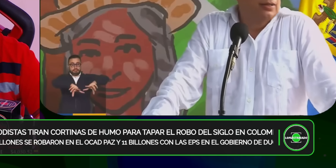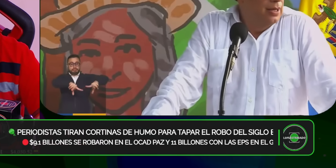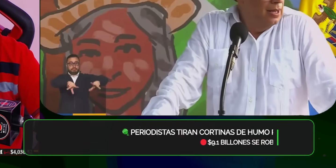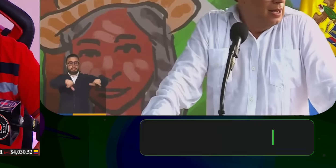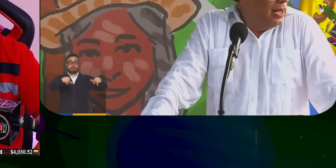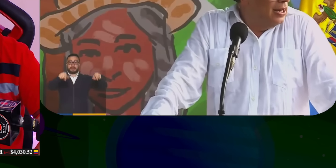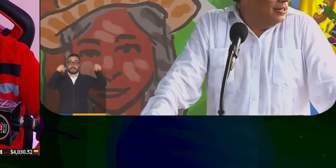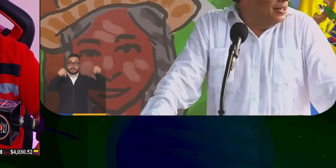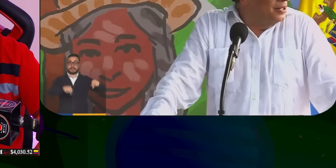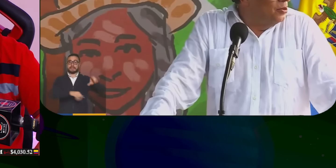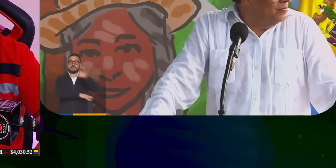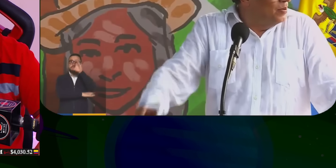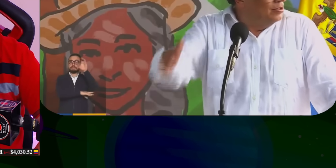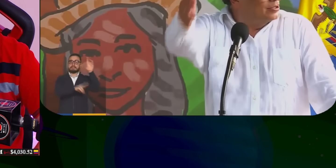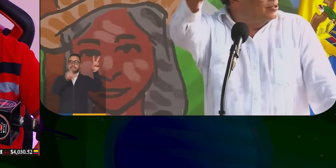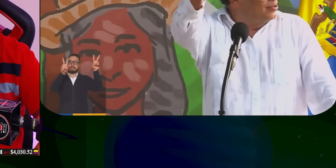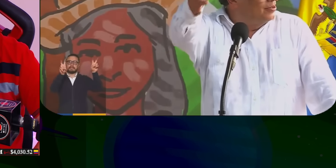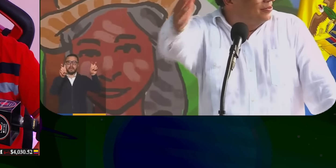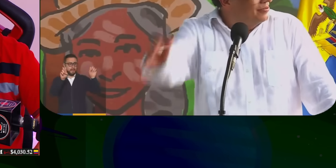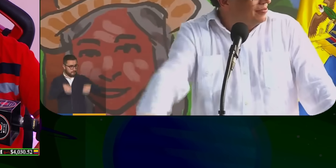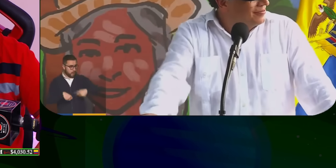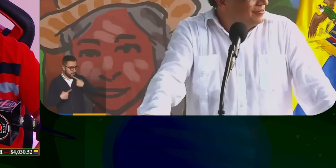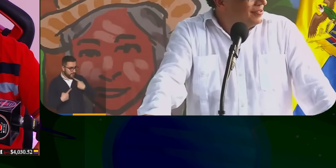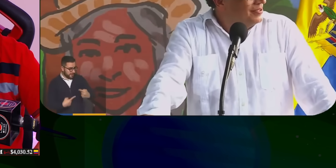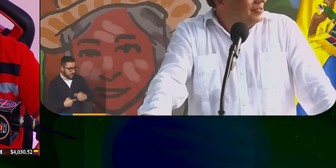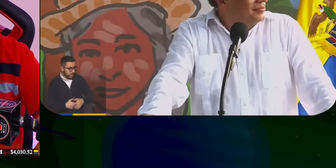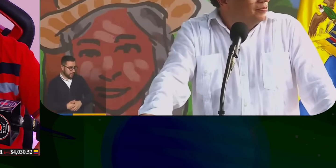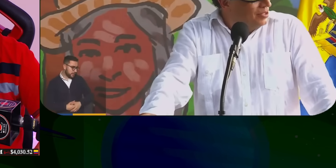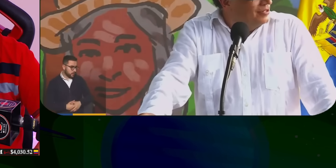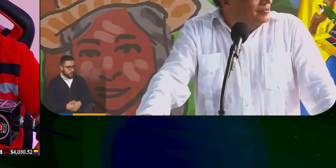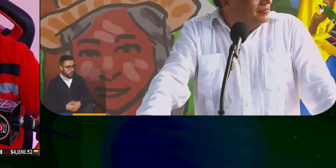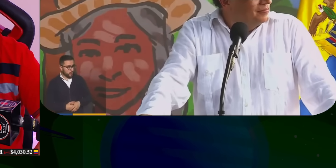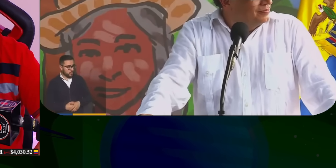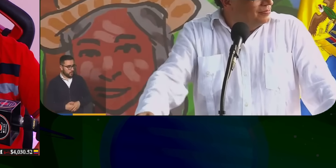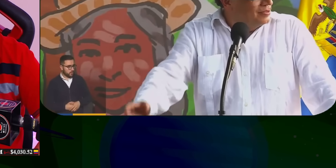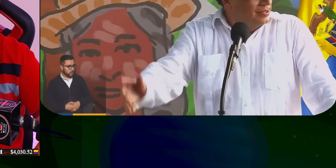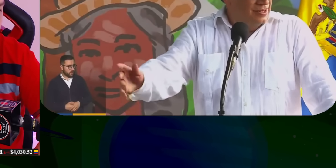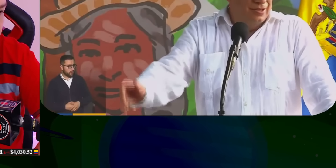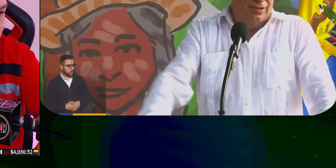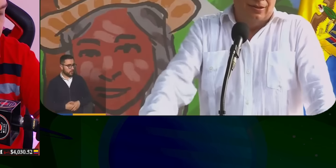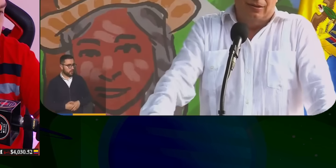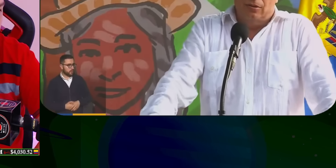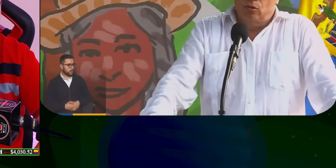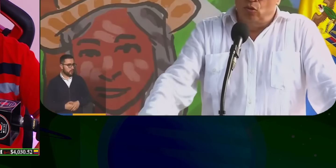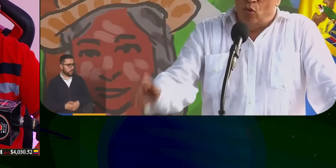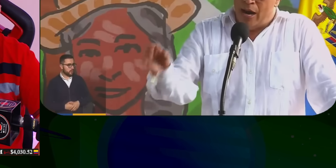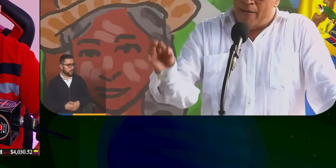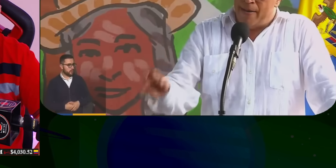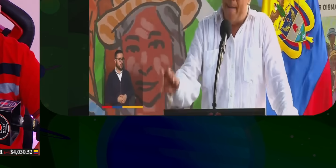Colombia. Oiga. Alrededor, ¿puedo decirlo o no? ¿Sí?